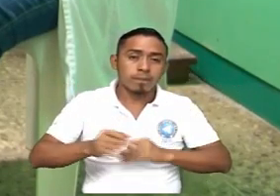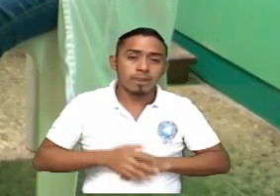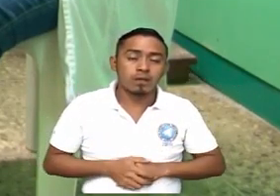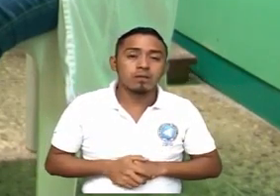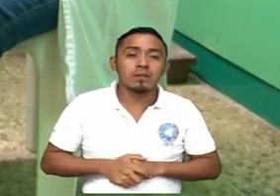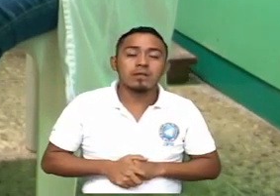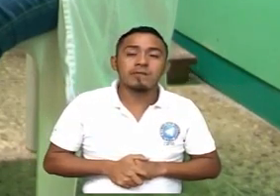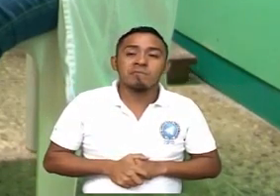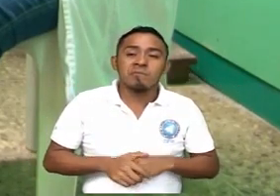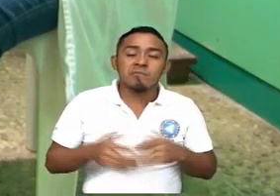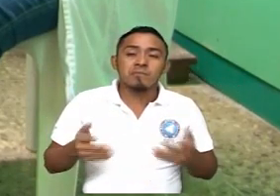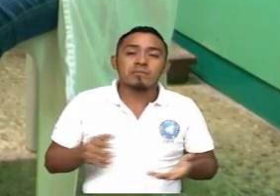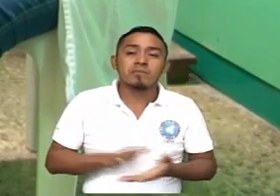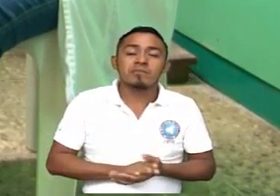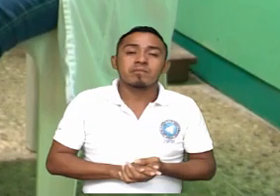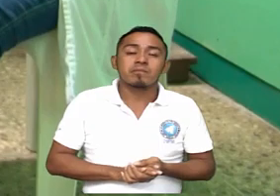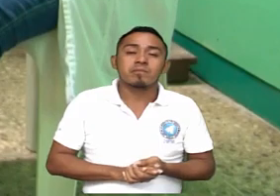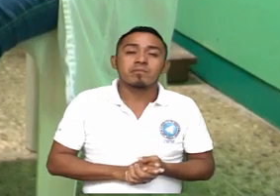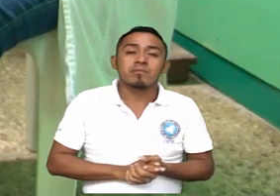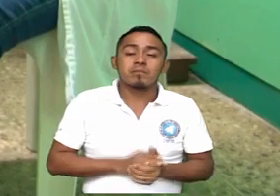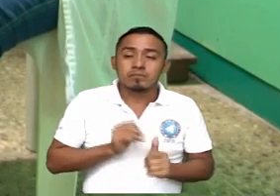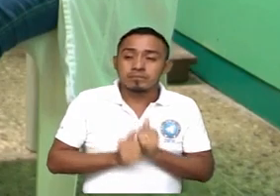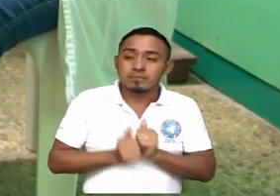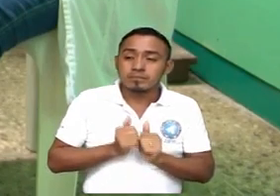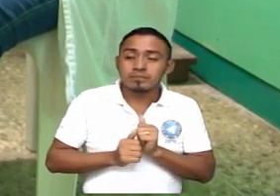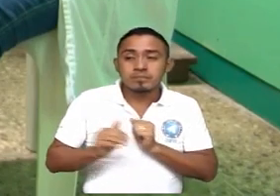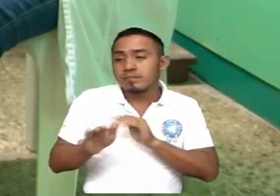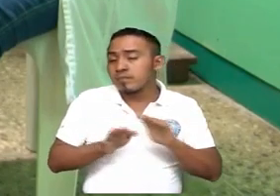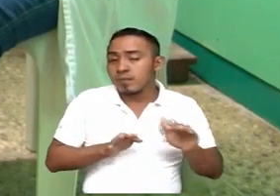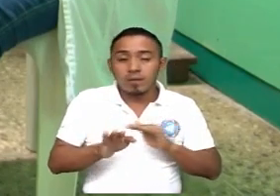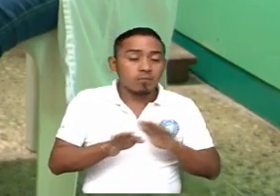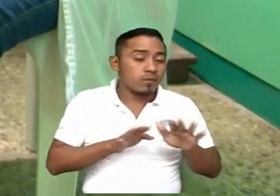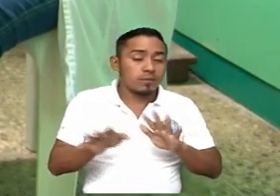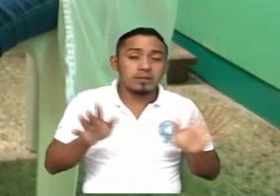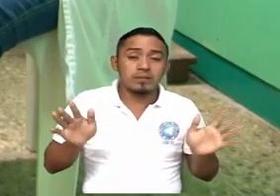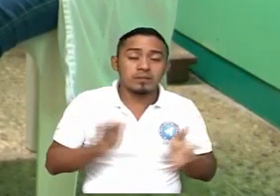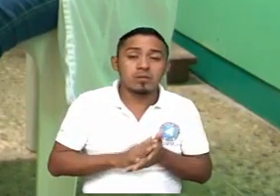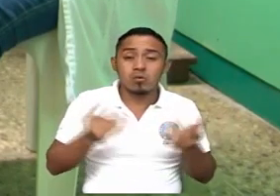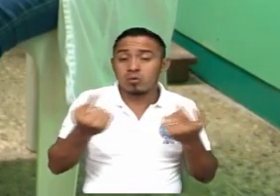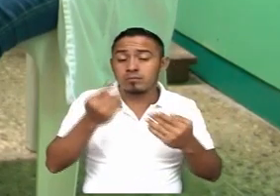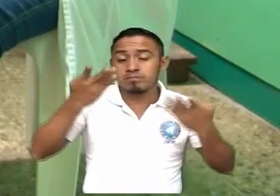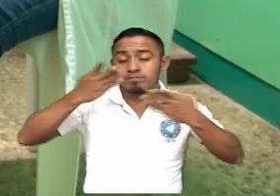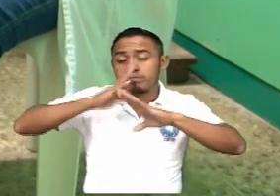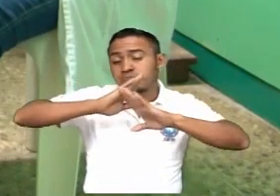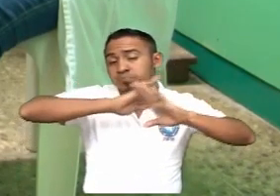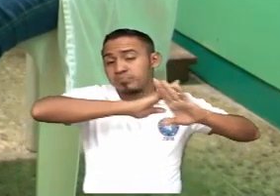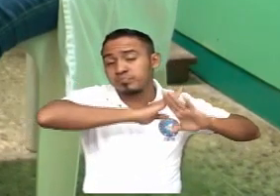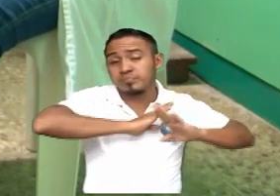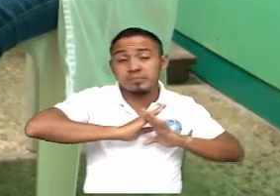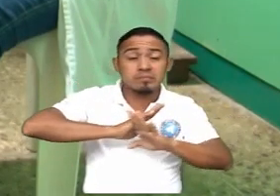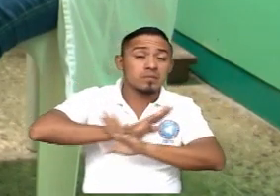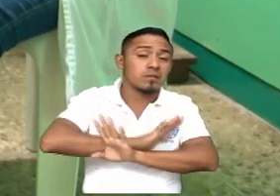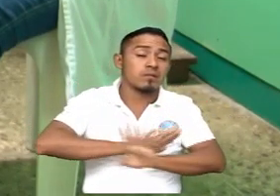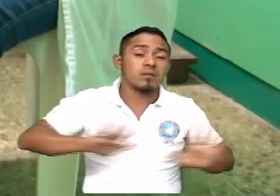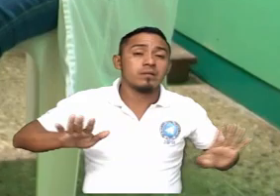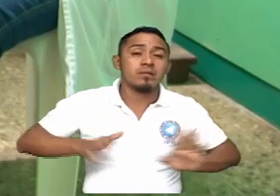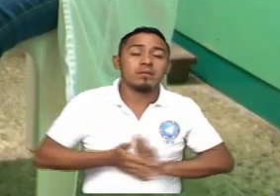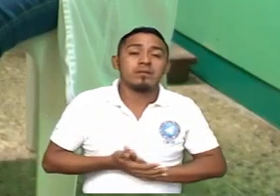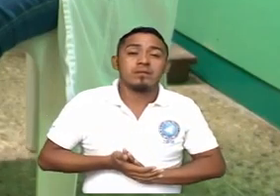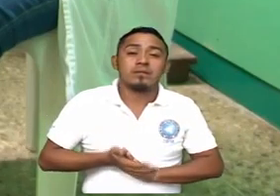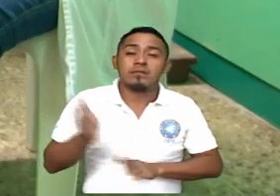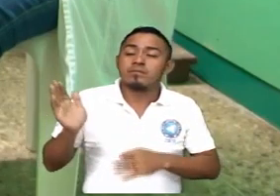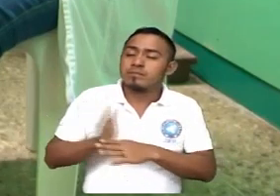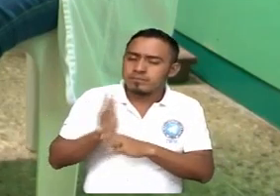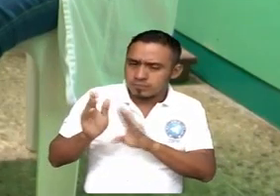que ya está dañado no se puede revertir, solo proteger lo que aún tiene que ser malo. A diferencia de la